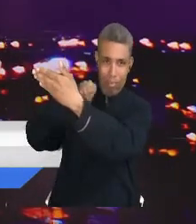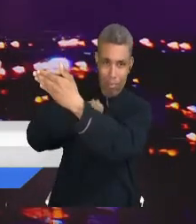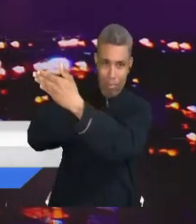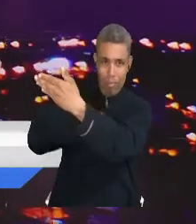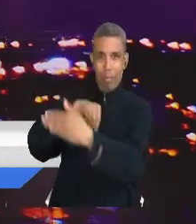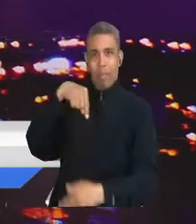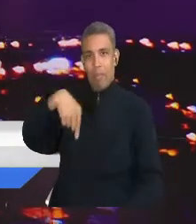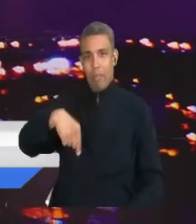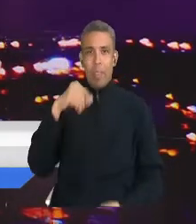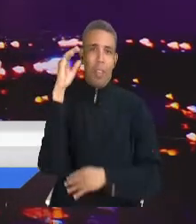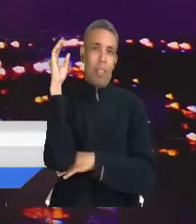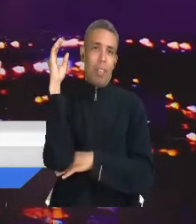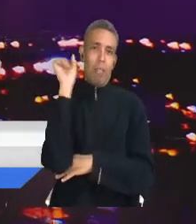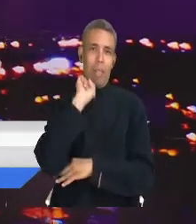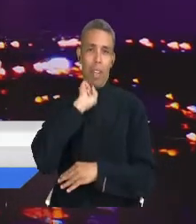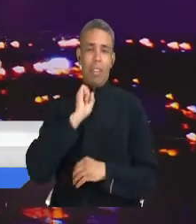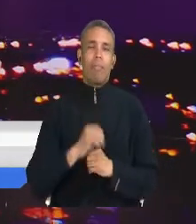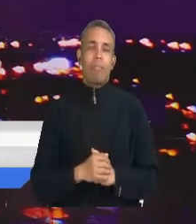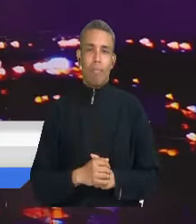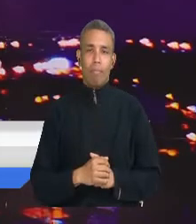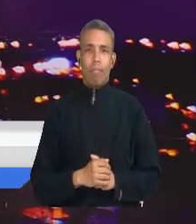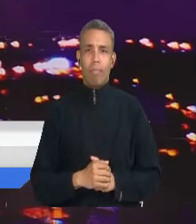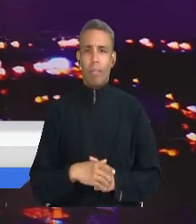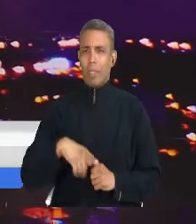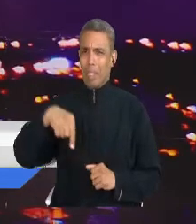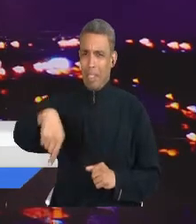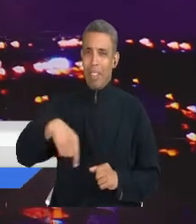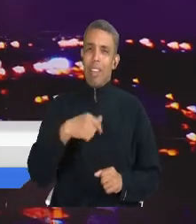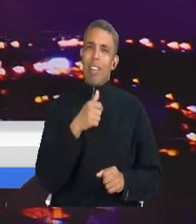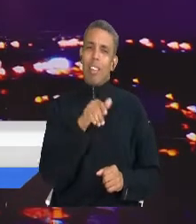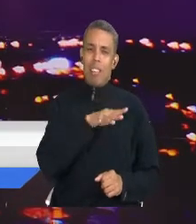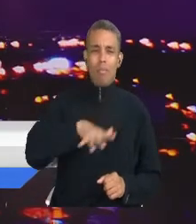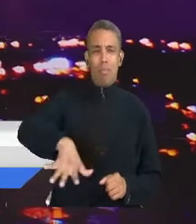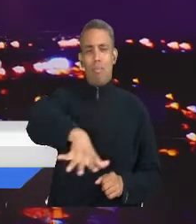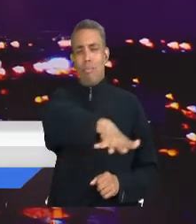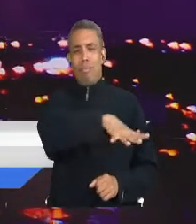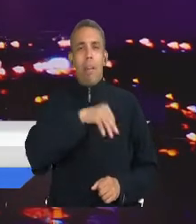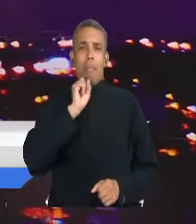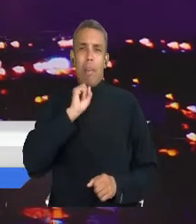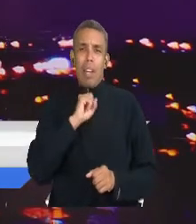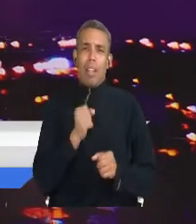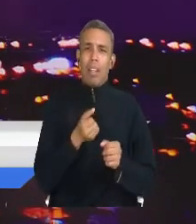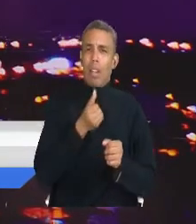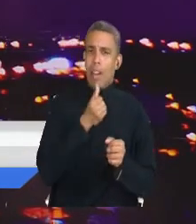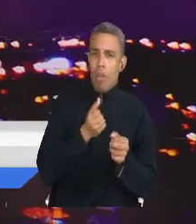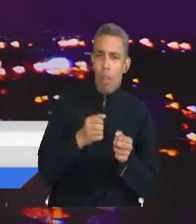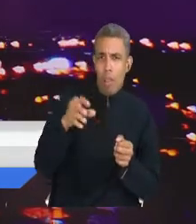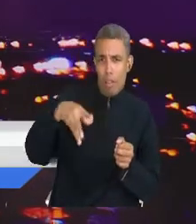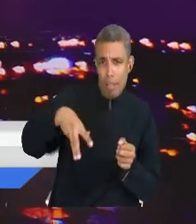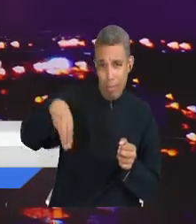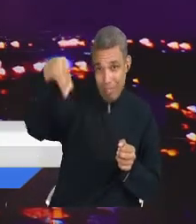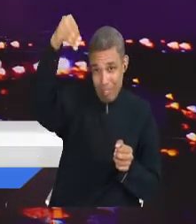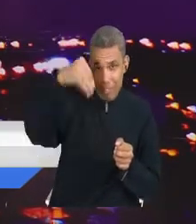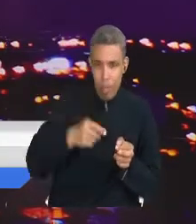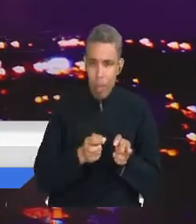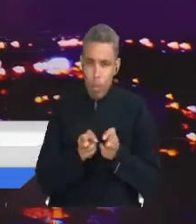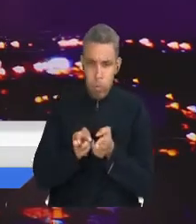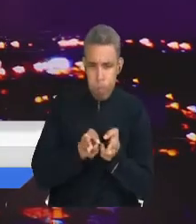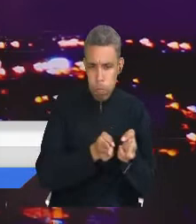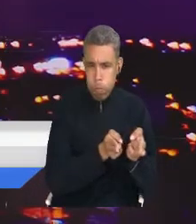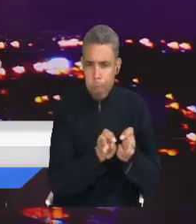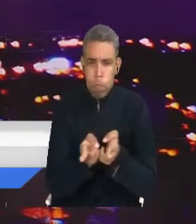Magdalena subieron los aires de la cumbia y por eso Barranca Bermeja es la cuna de la